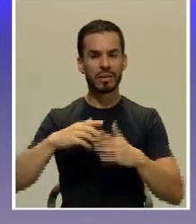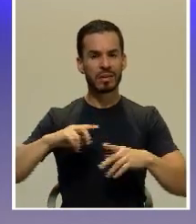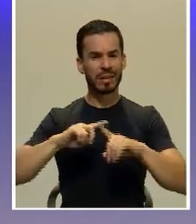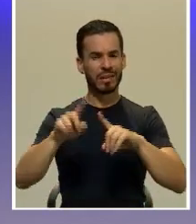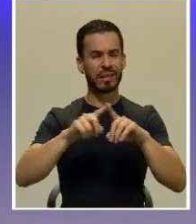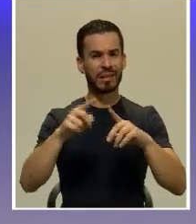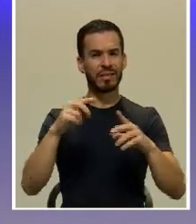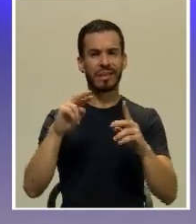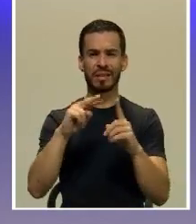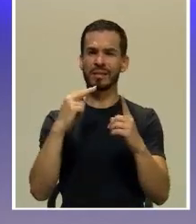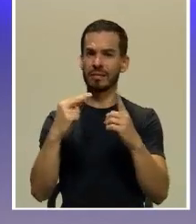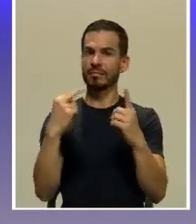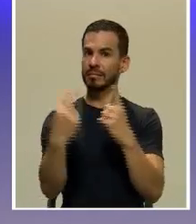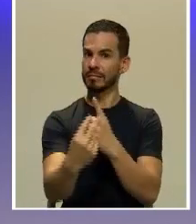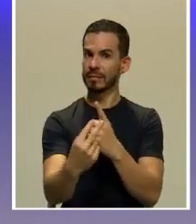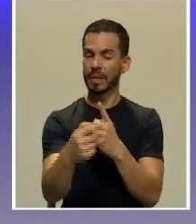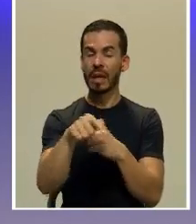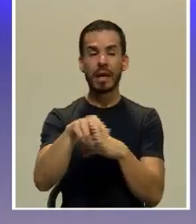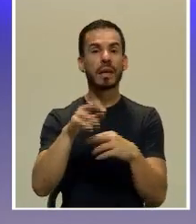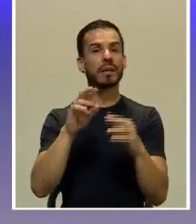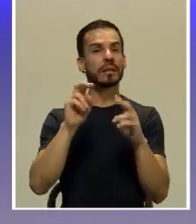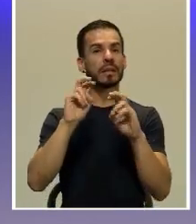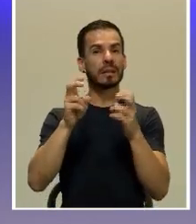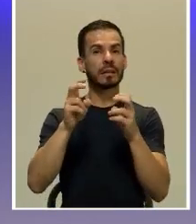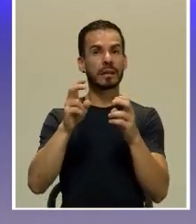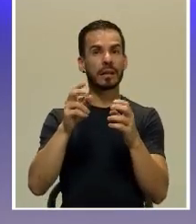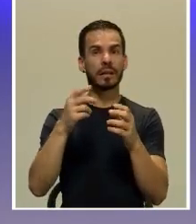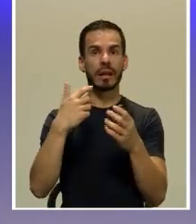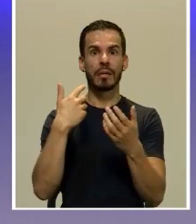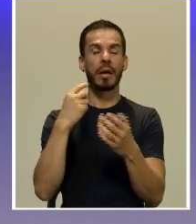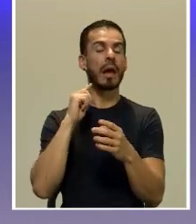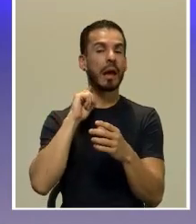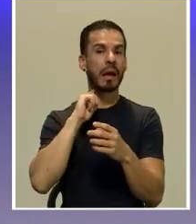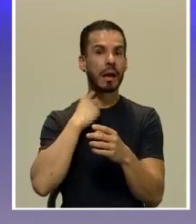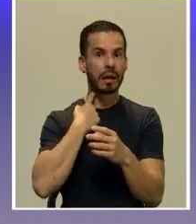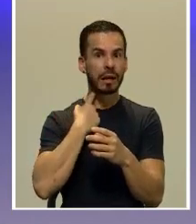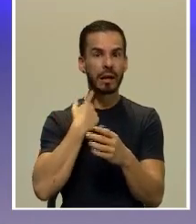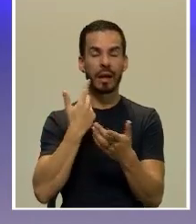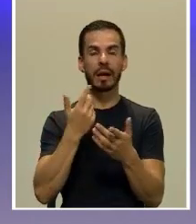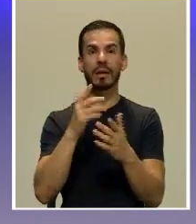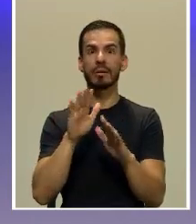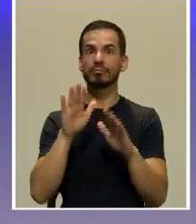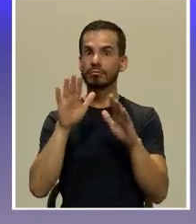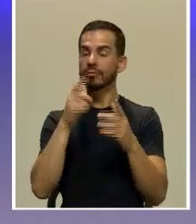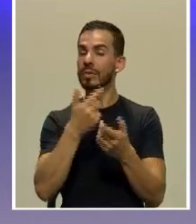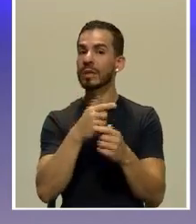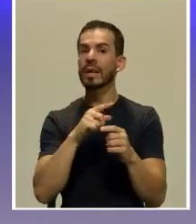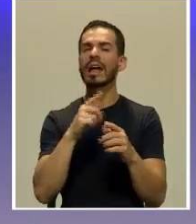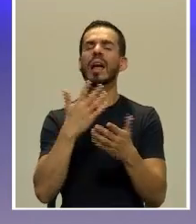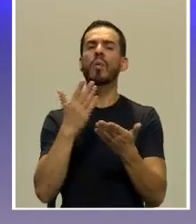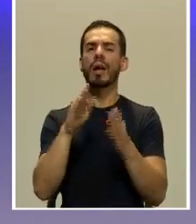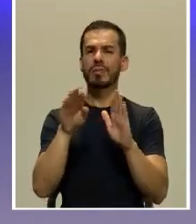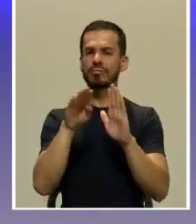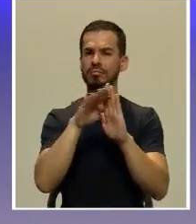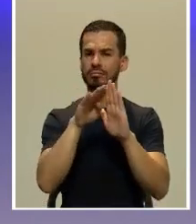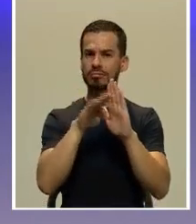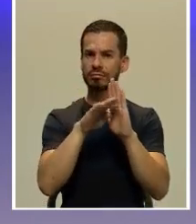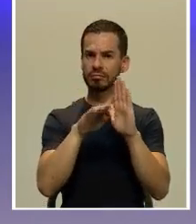opiniones. ¿Se trata de un proyecto faraónico y caro? ¿Qué parámetros de